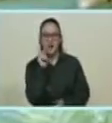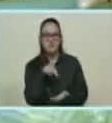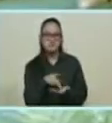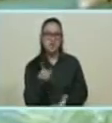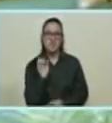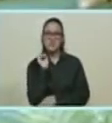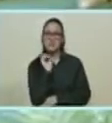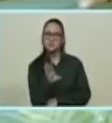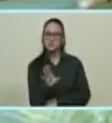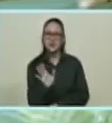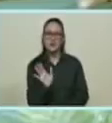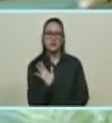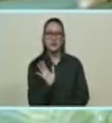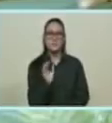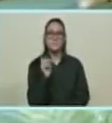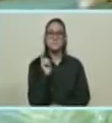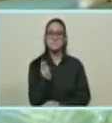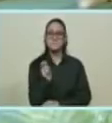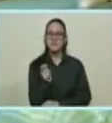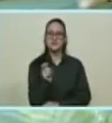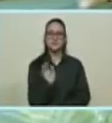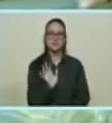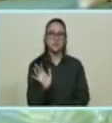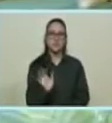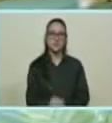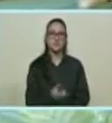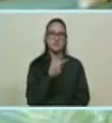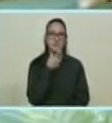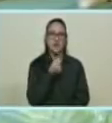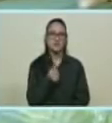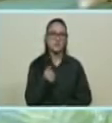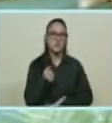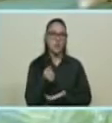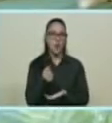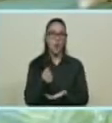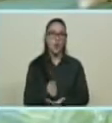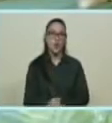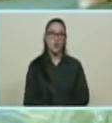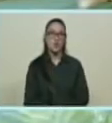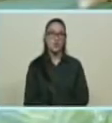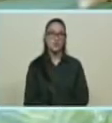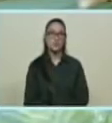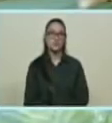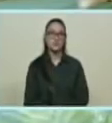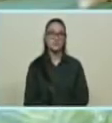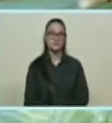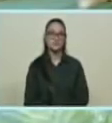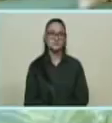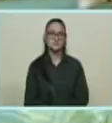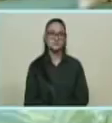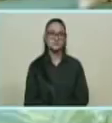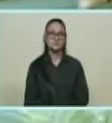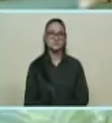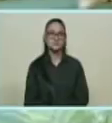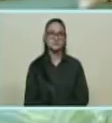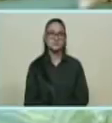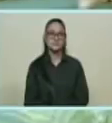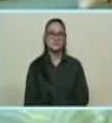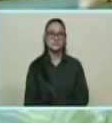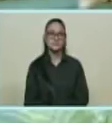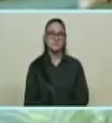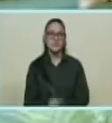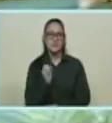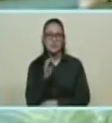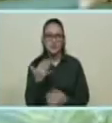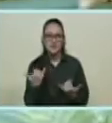y depositarle su pensión y el bono de guerra de sobrepensión. Ya,